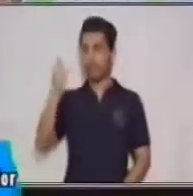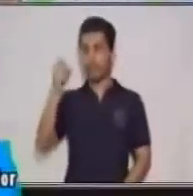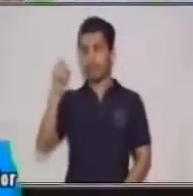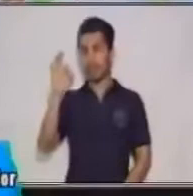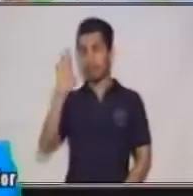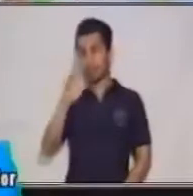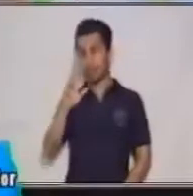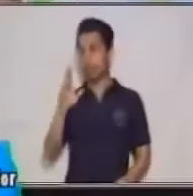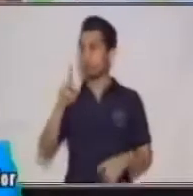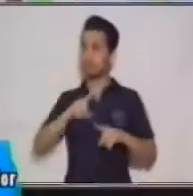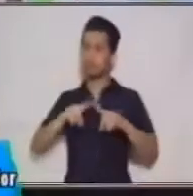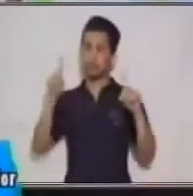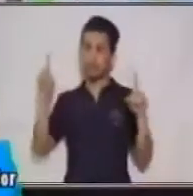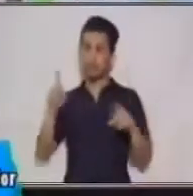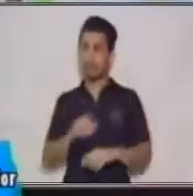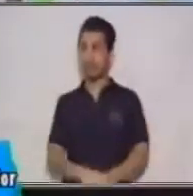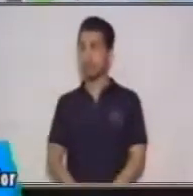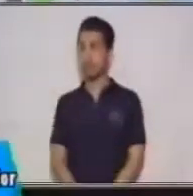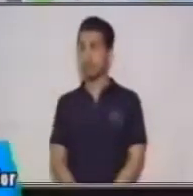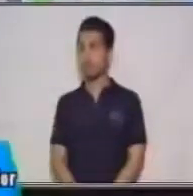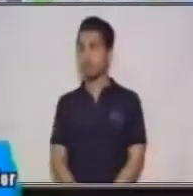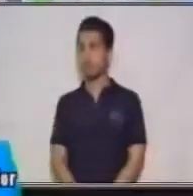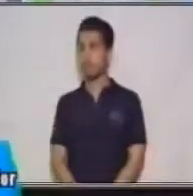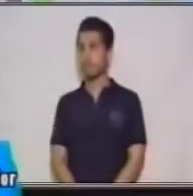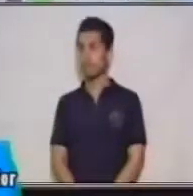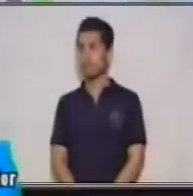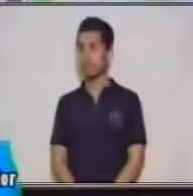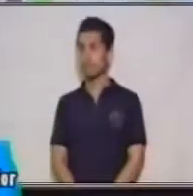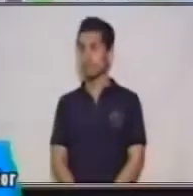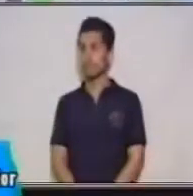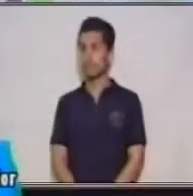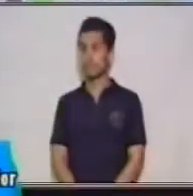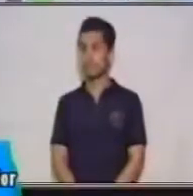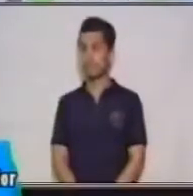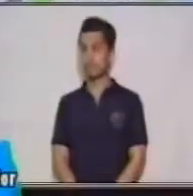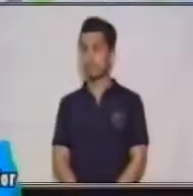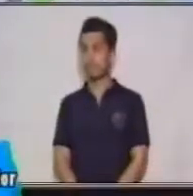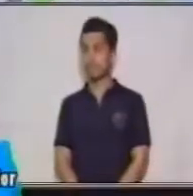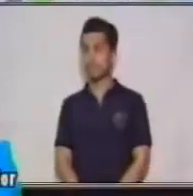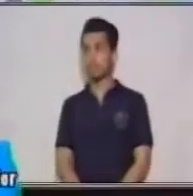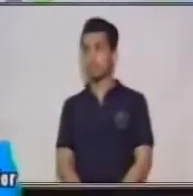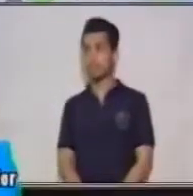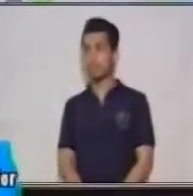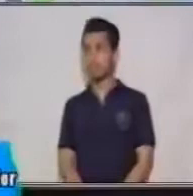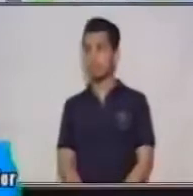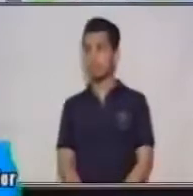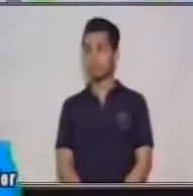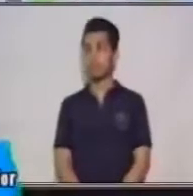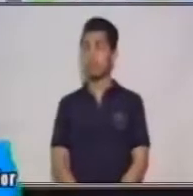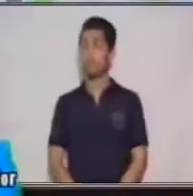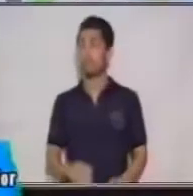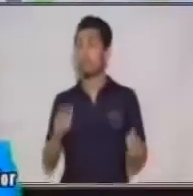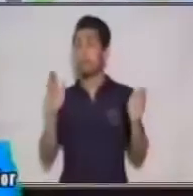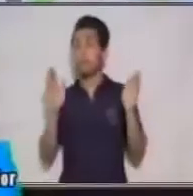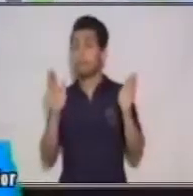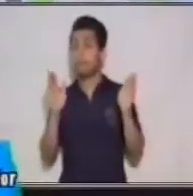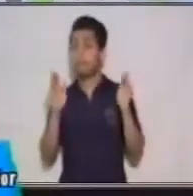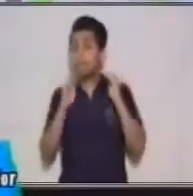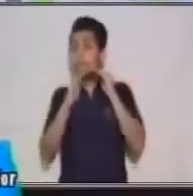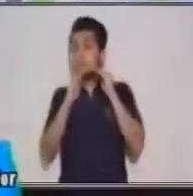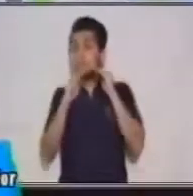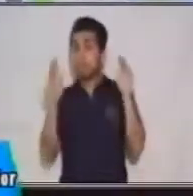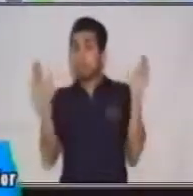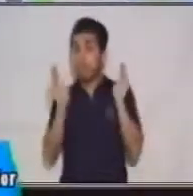diferente. El denominador es distinto. Por ejemplo, en cuanto más pequeño sea el